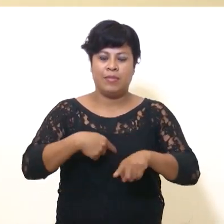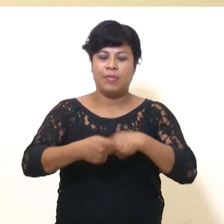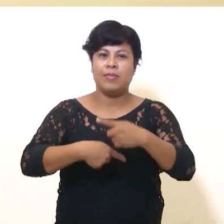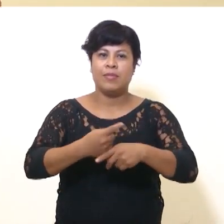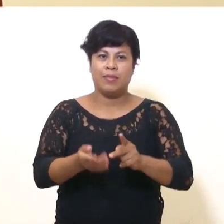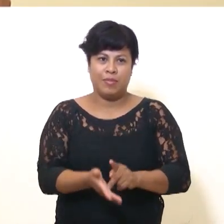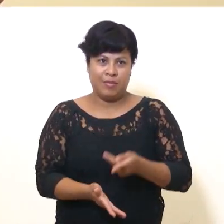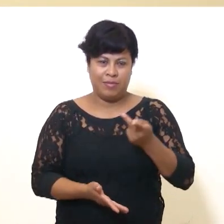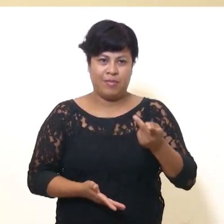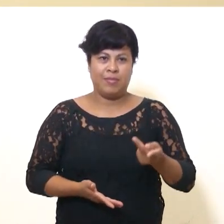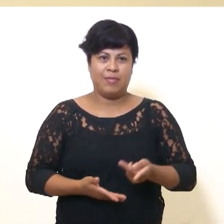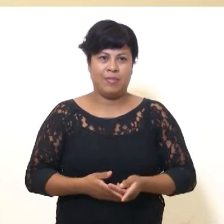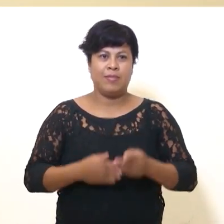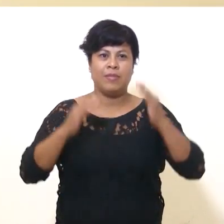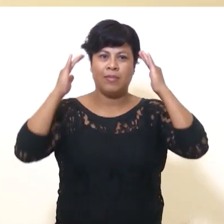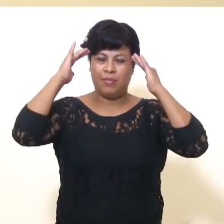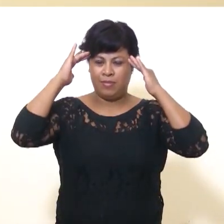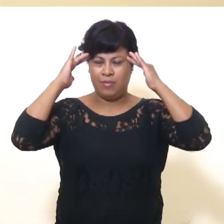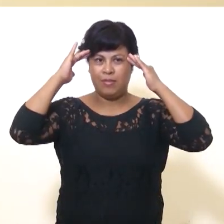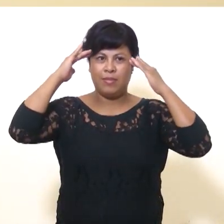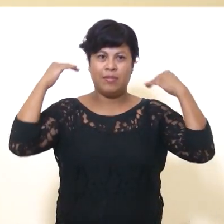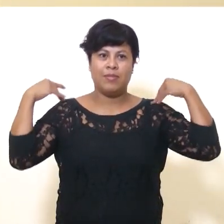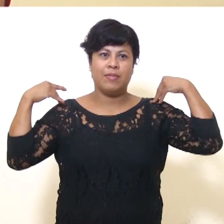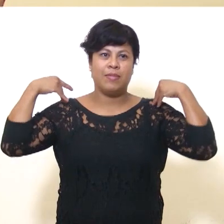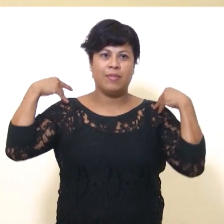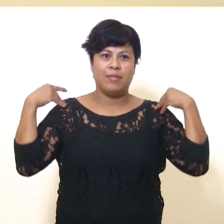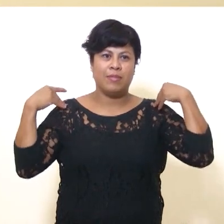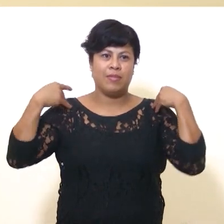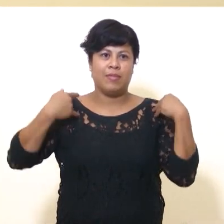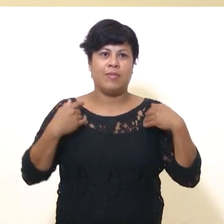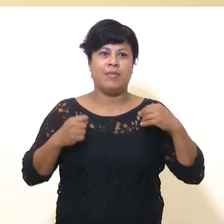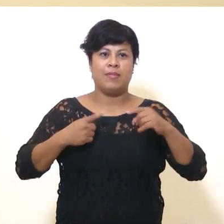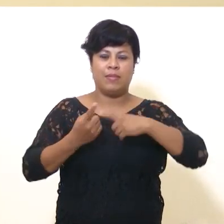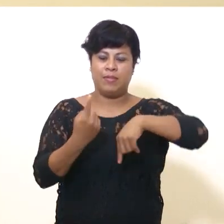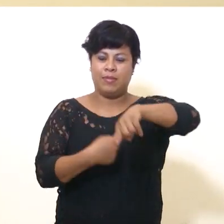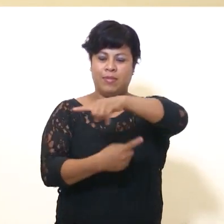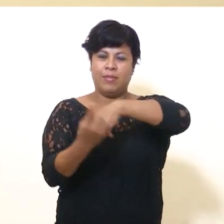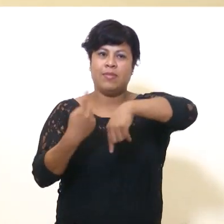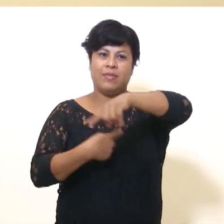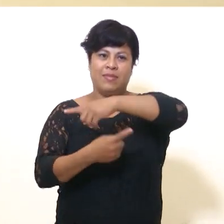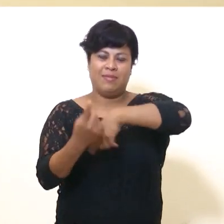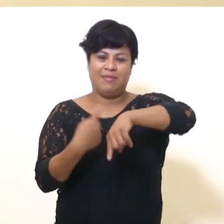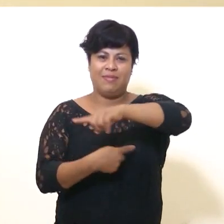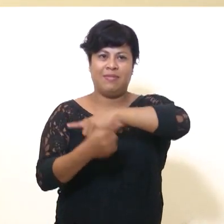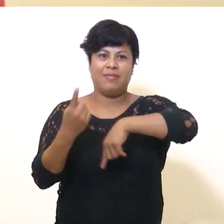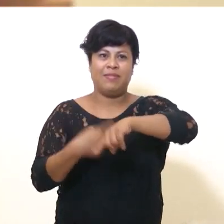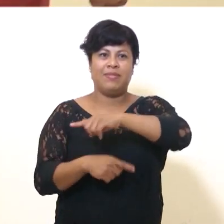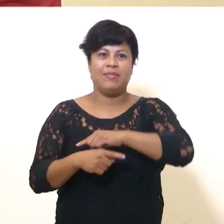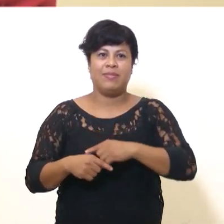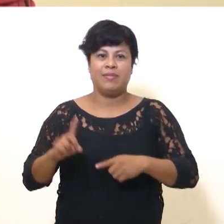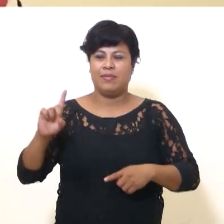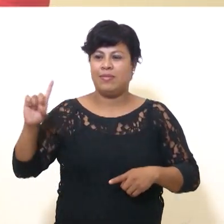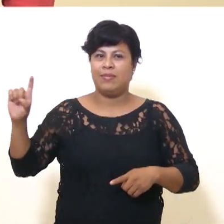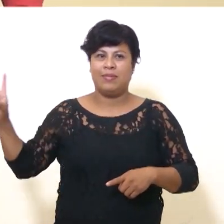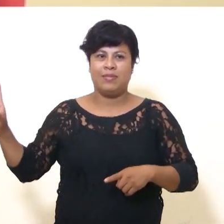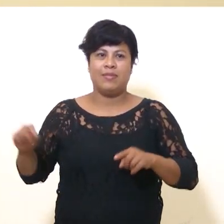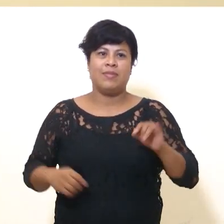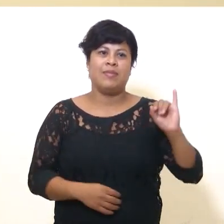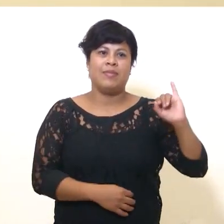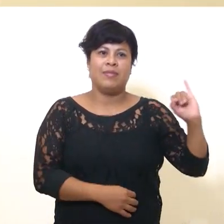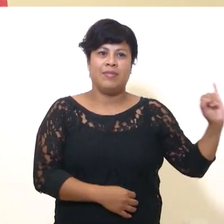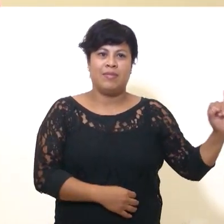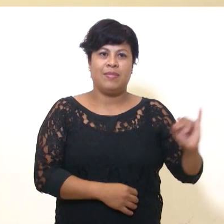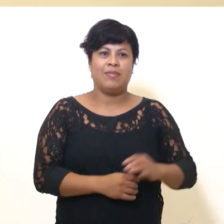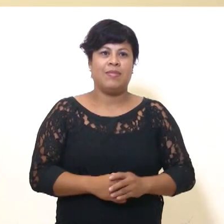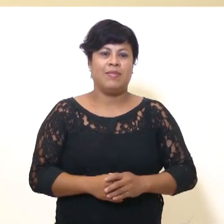la derecha, salto a la izquierda y vuelvo a comenzar. Oh, sí. Toca tu cabeza, sacude los hombros y da una vuelta